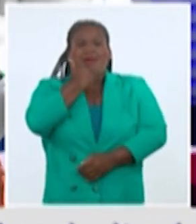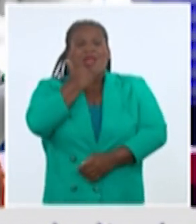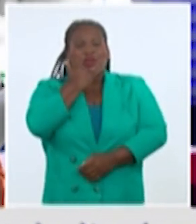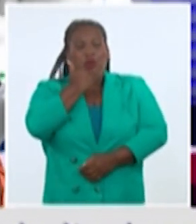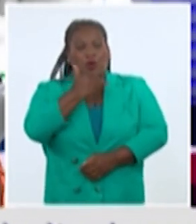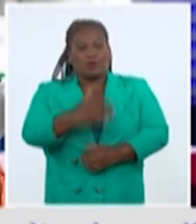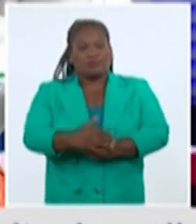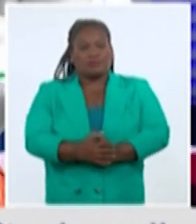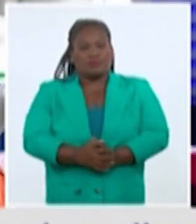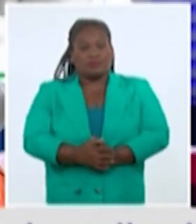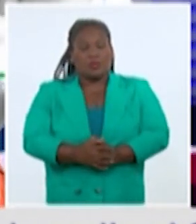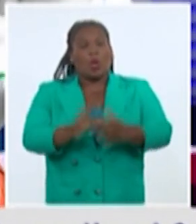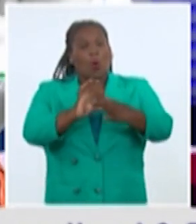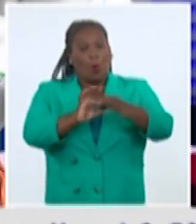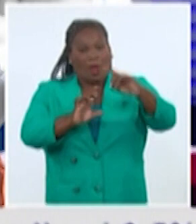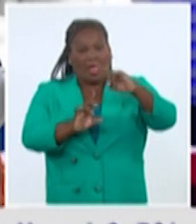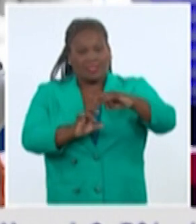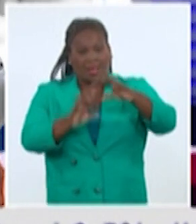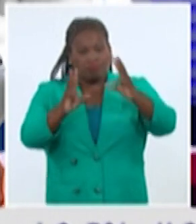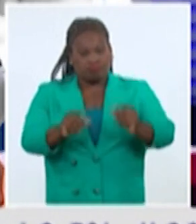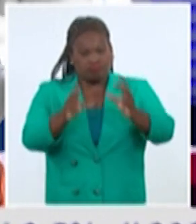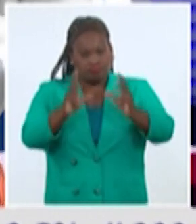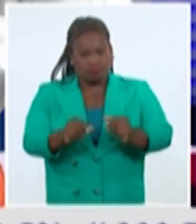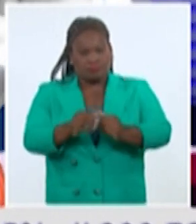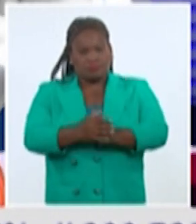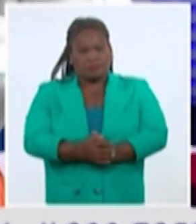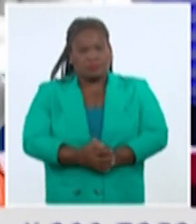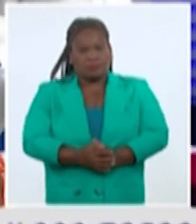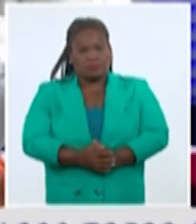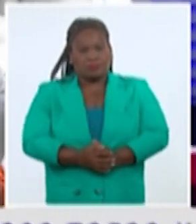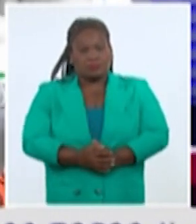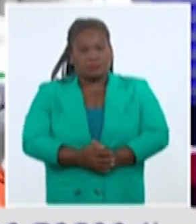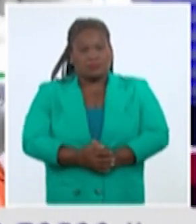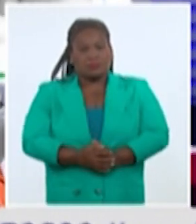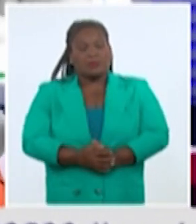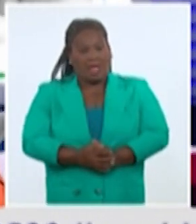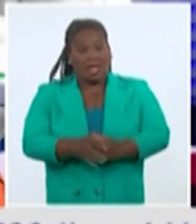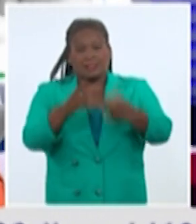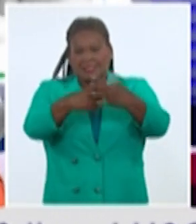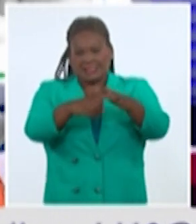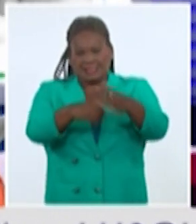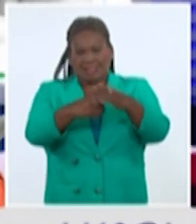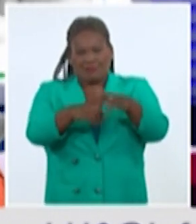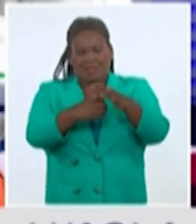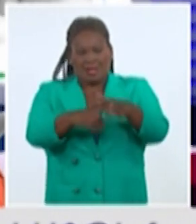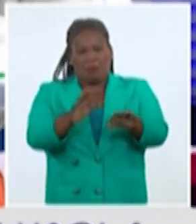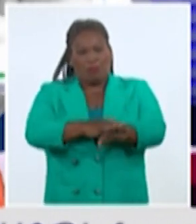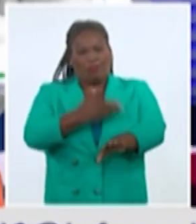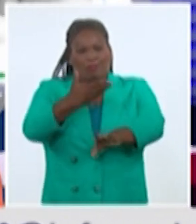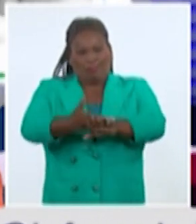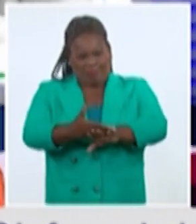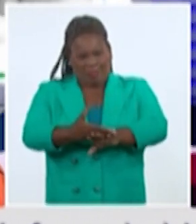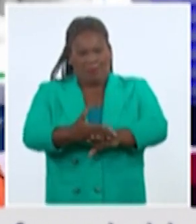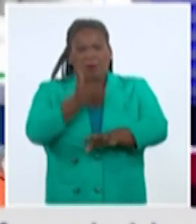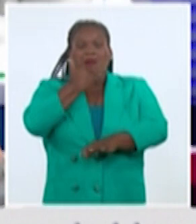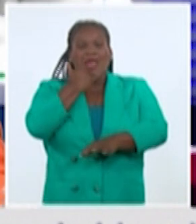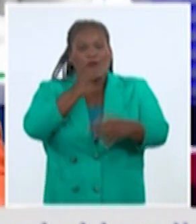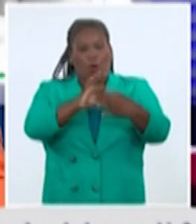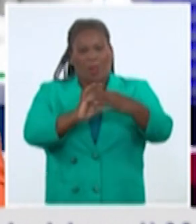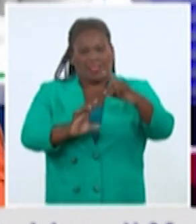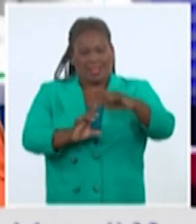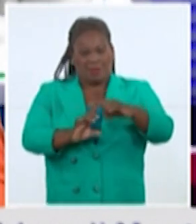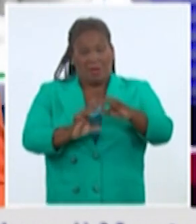Guantánamo, para reiterar la estadística. Lo tiene. Bueno, entonces rectificaremos entonces un poquito más tarde en esta transmisión. Ha sido